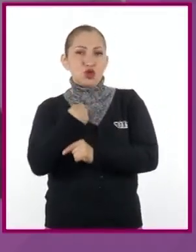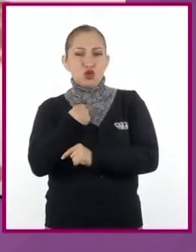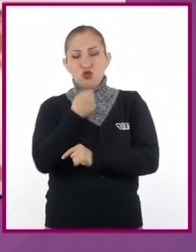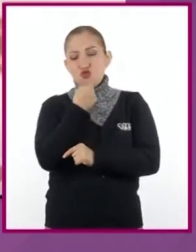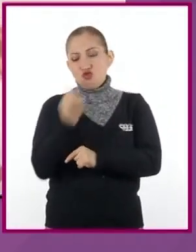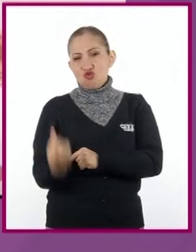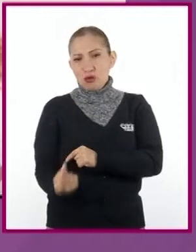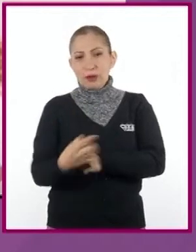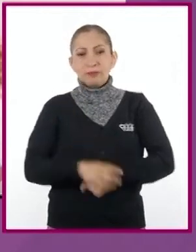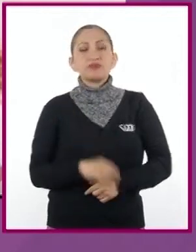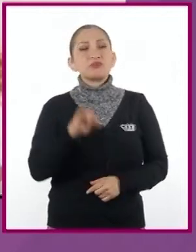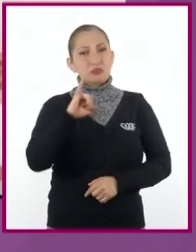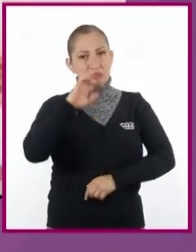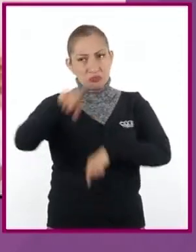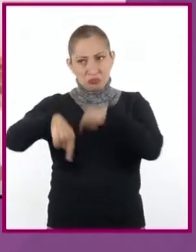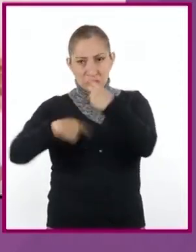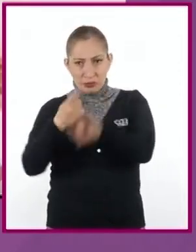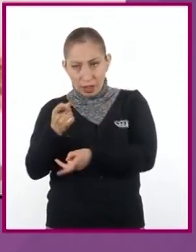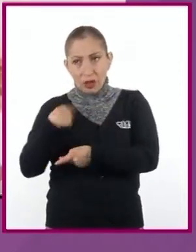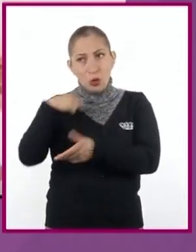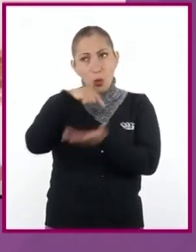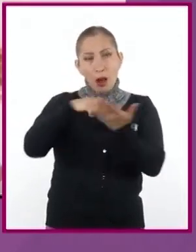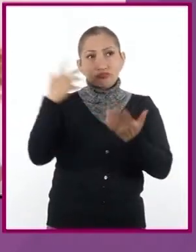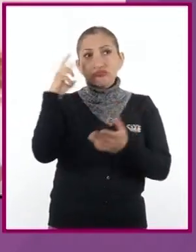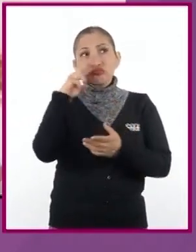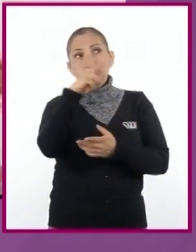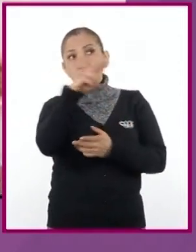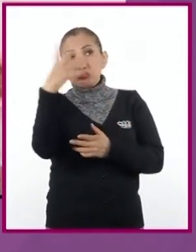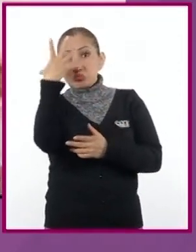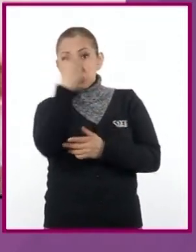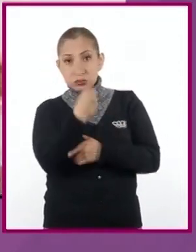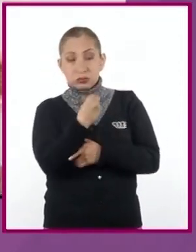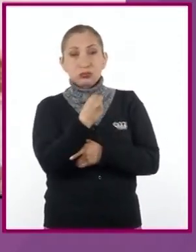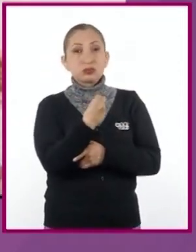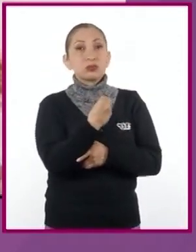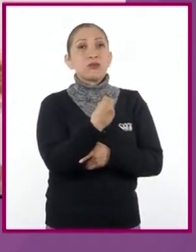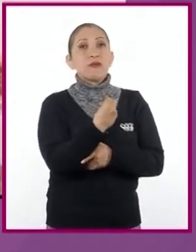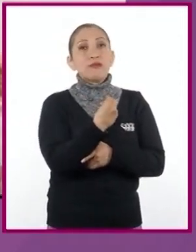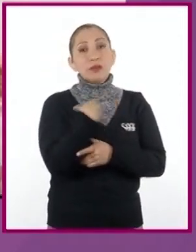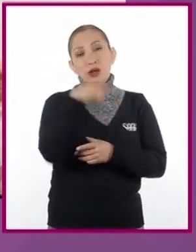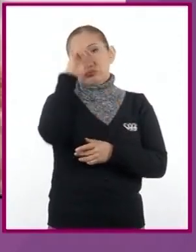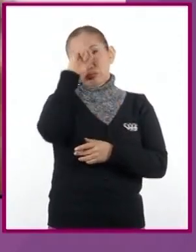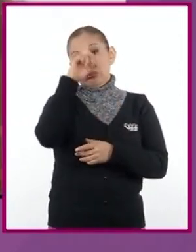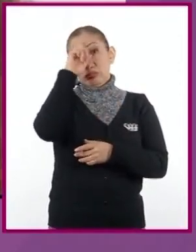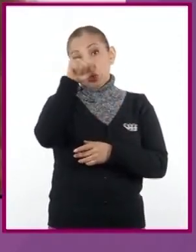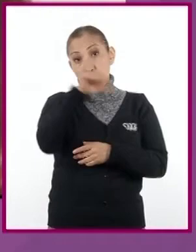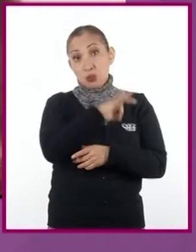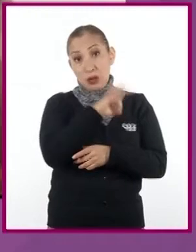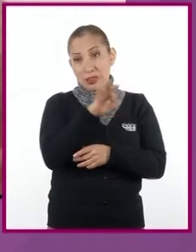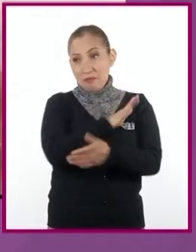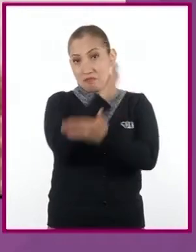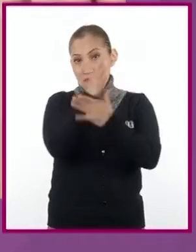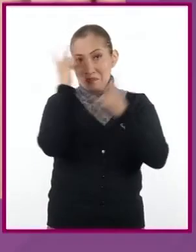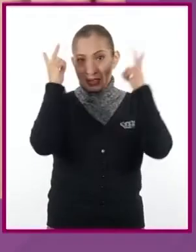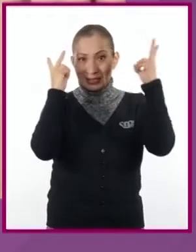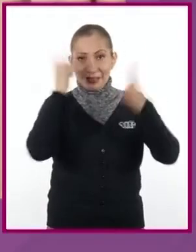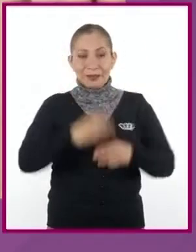chica. Sí he ido. Me parece un lugar muy bonito y recomiendo que si tienen la oportunidad vayan a